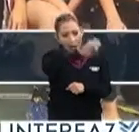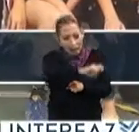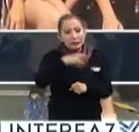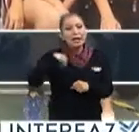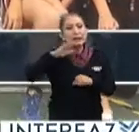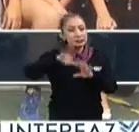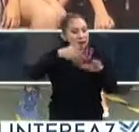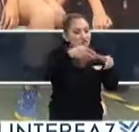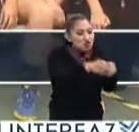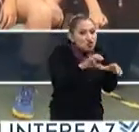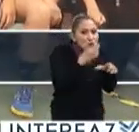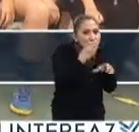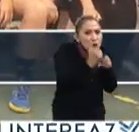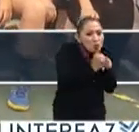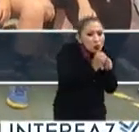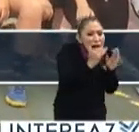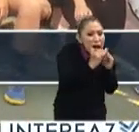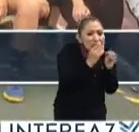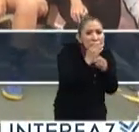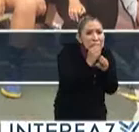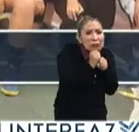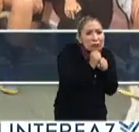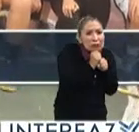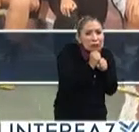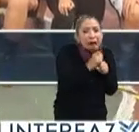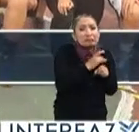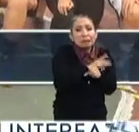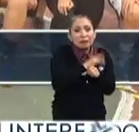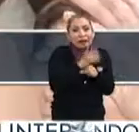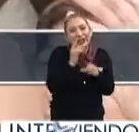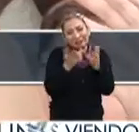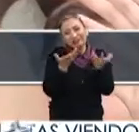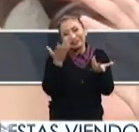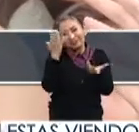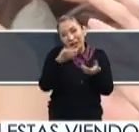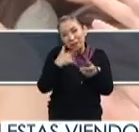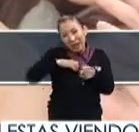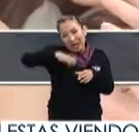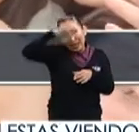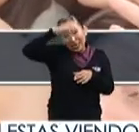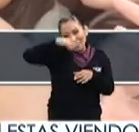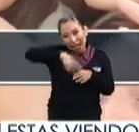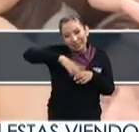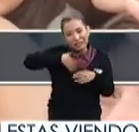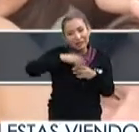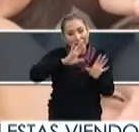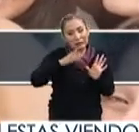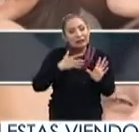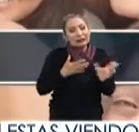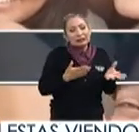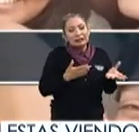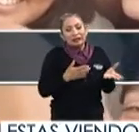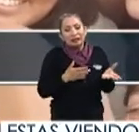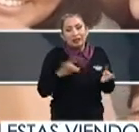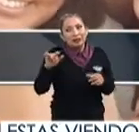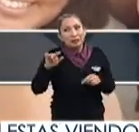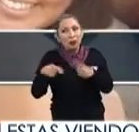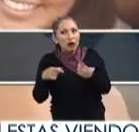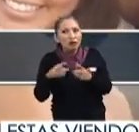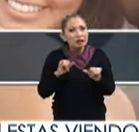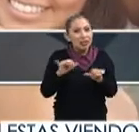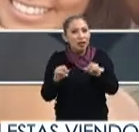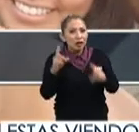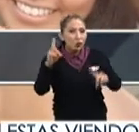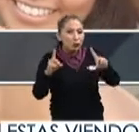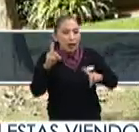salir de la comodidad de tu casa. Incluso ya uno como pues ya mayor de edad, pues te quedas con cara de sí me voy, no me